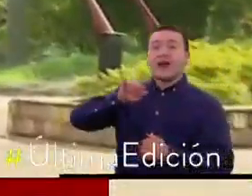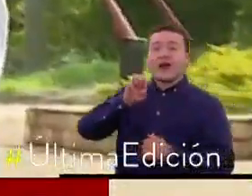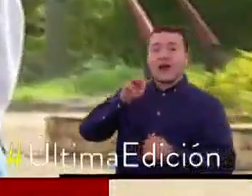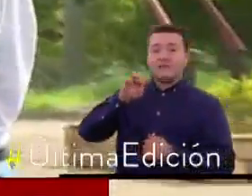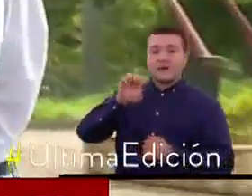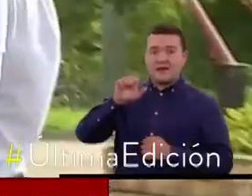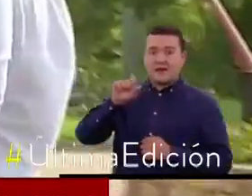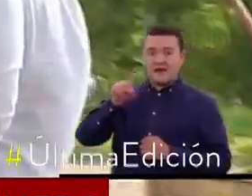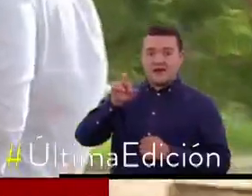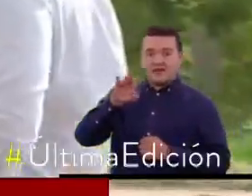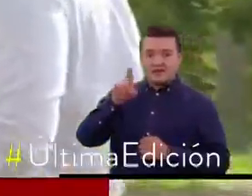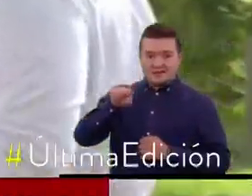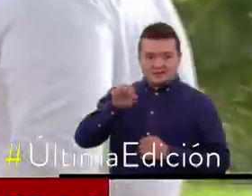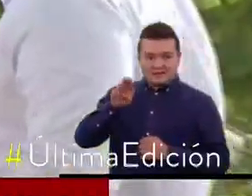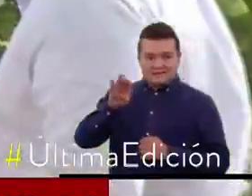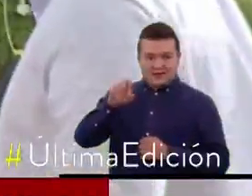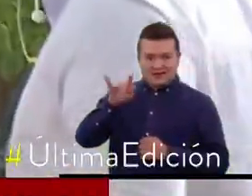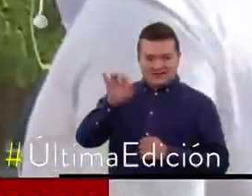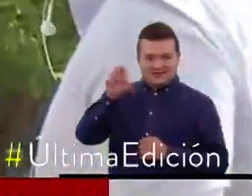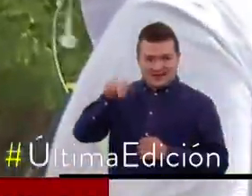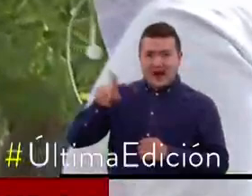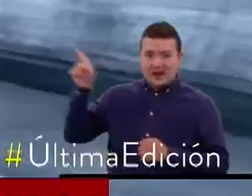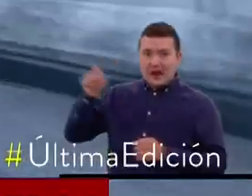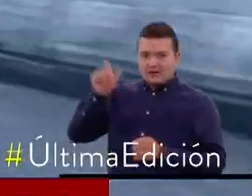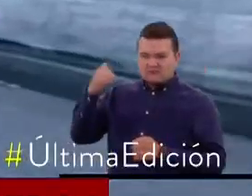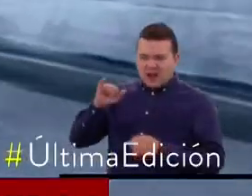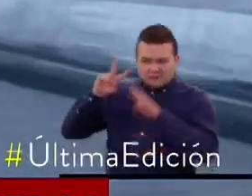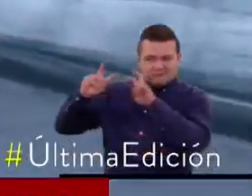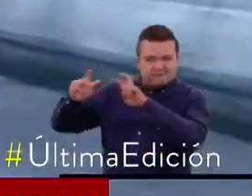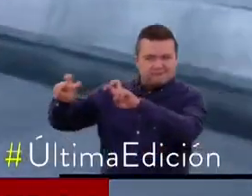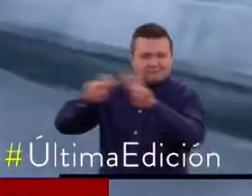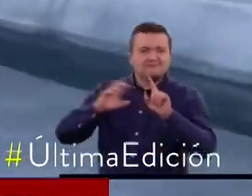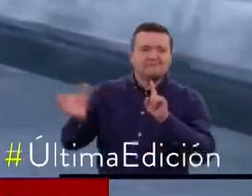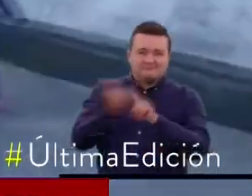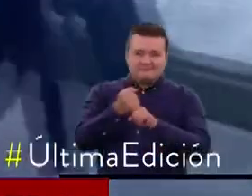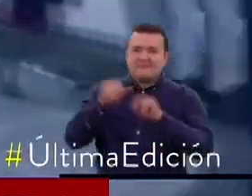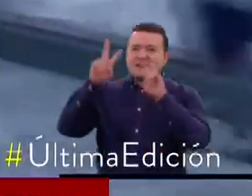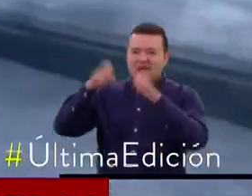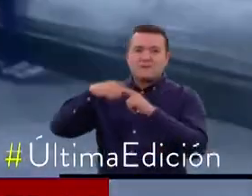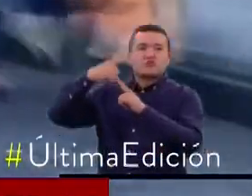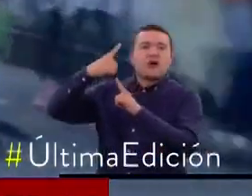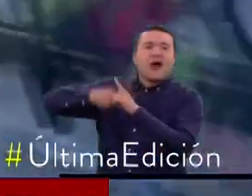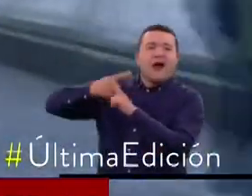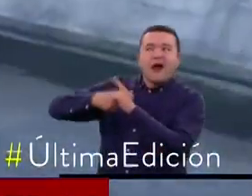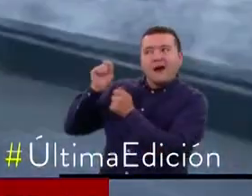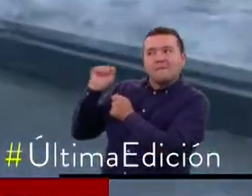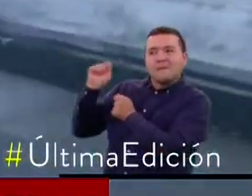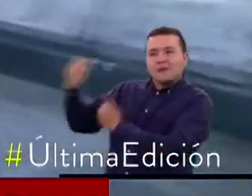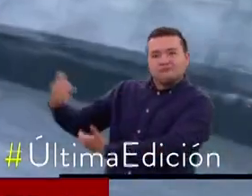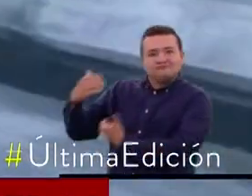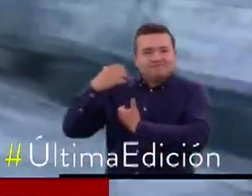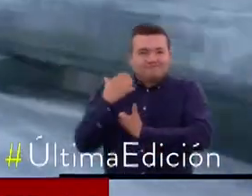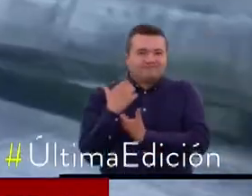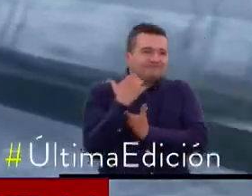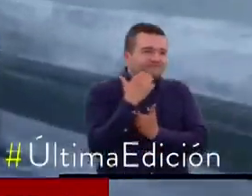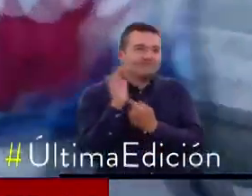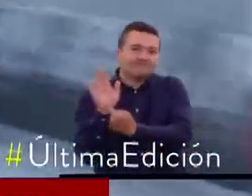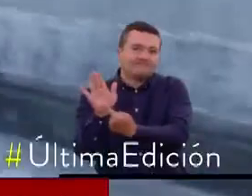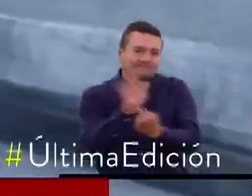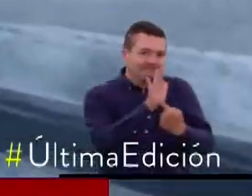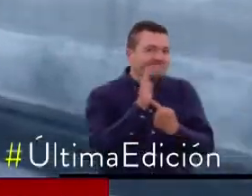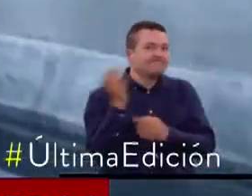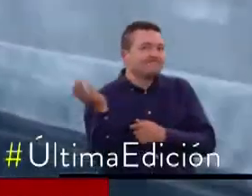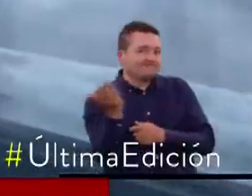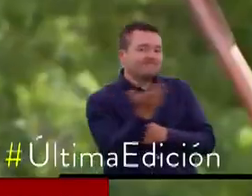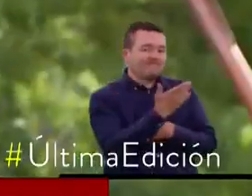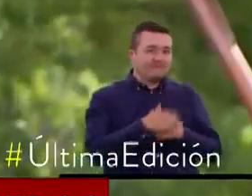de alquiler y préstamo de menores de edad con fines de mendicidad, esa es una práctica común en Bucaramanga y ha tenido un incremento con la llegada de extranjeros a la